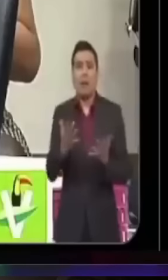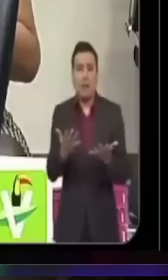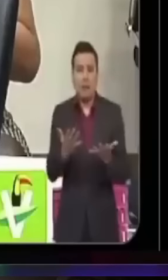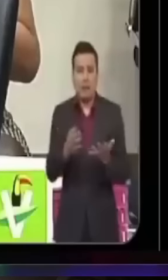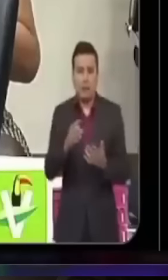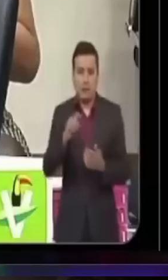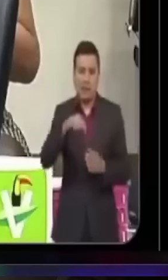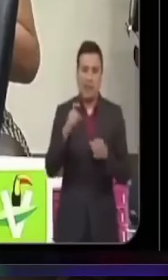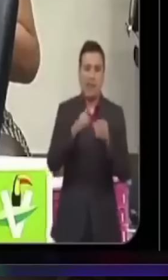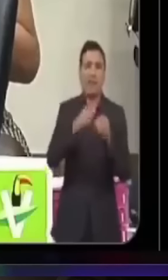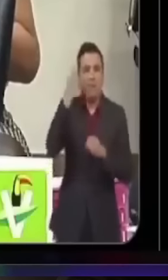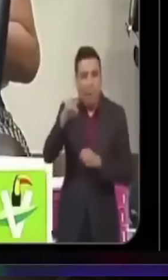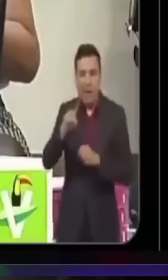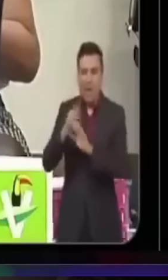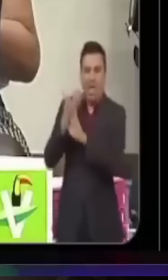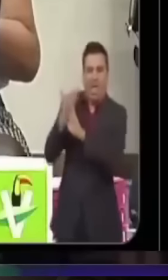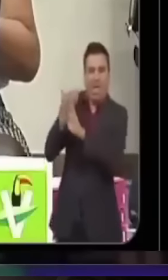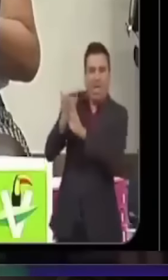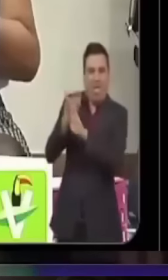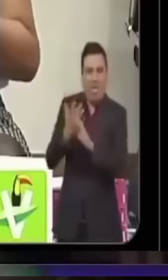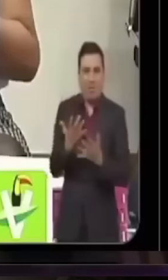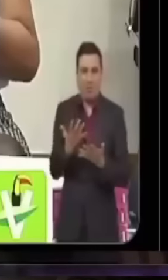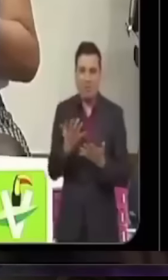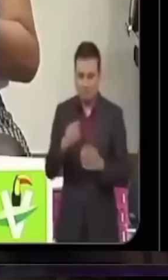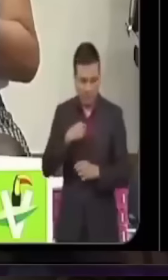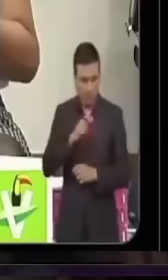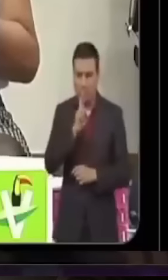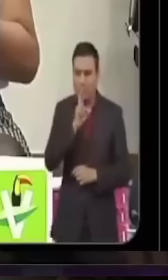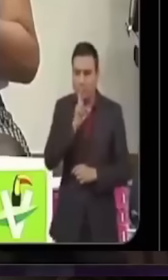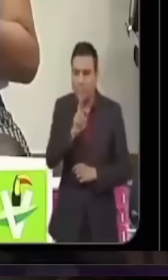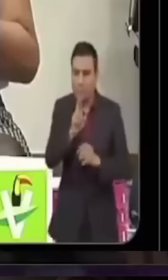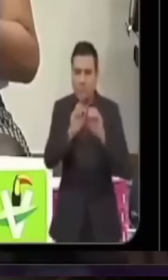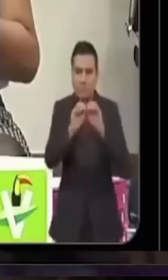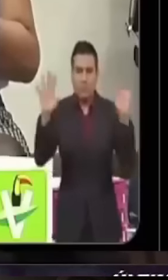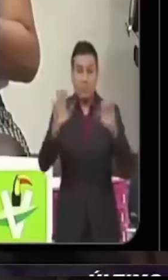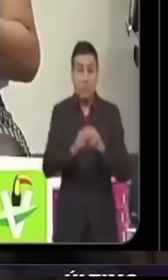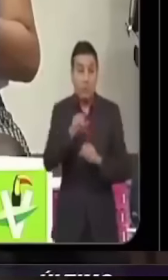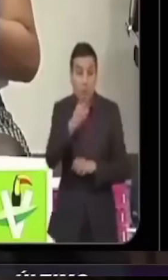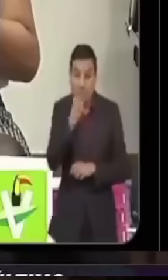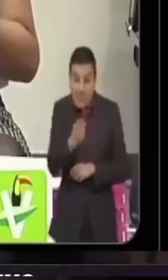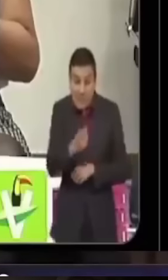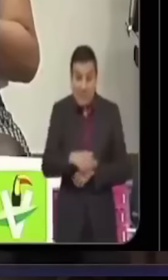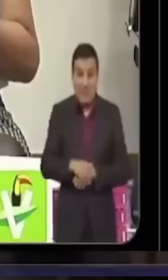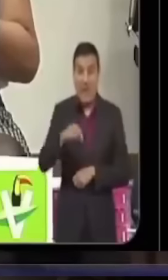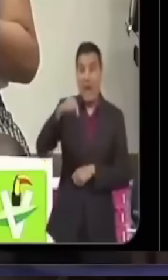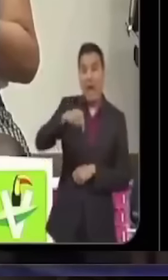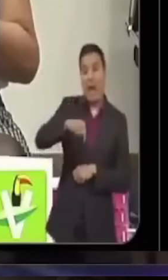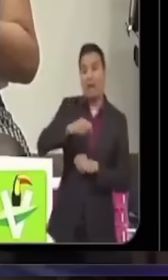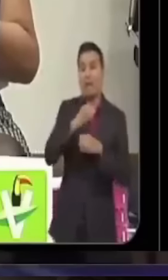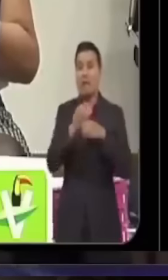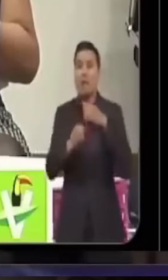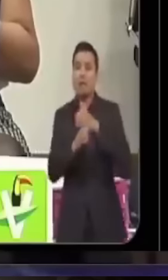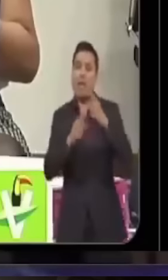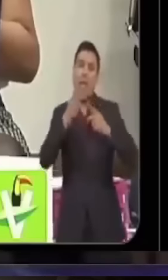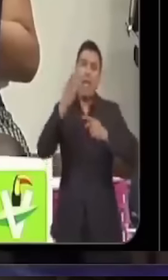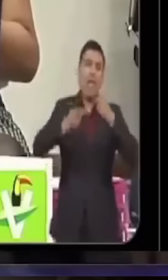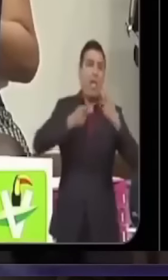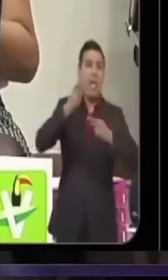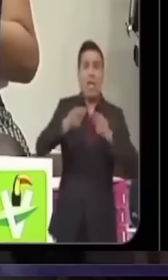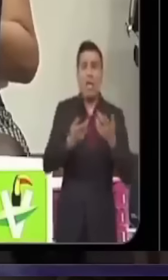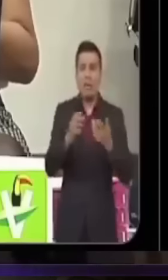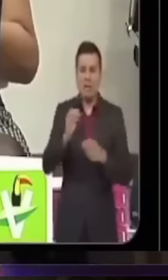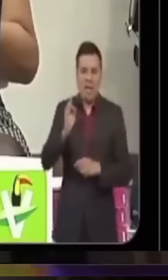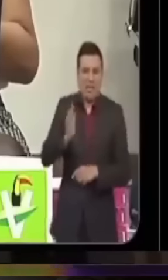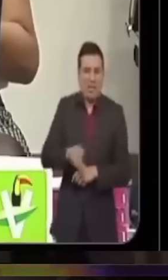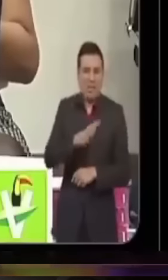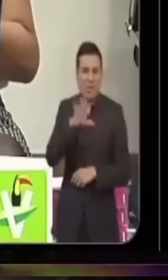a golpear. Pero te vamos a contestar. Dices que no vas a aceptar que se vengan a decir cosas. Poco nos importa lo que tú aceptes